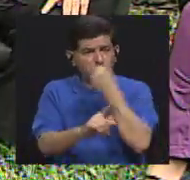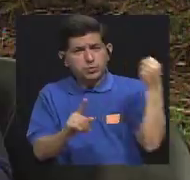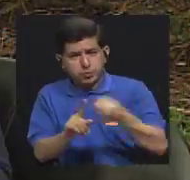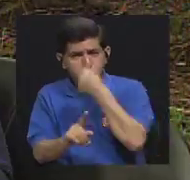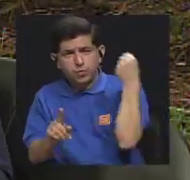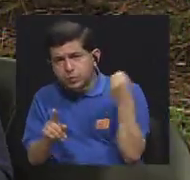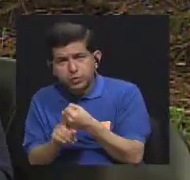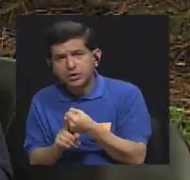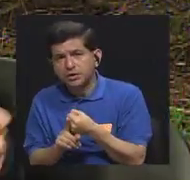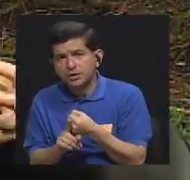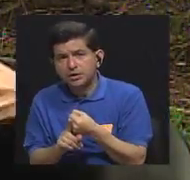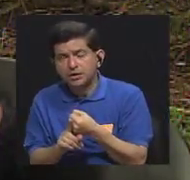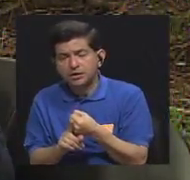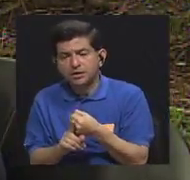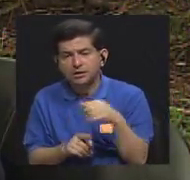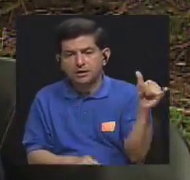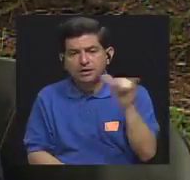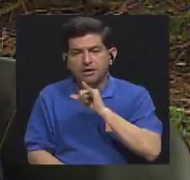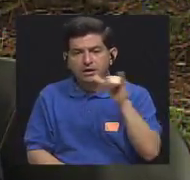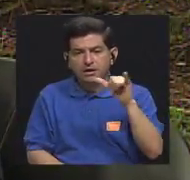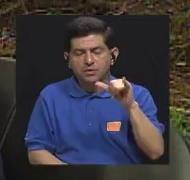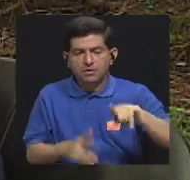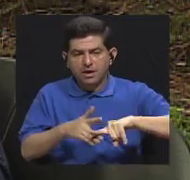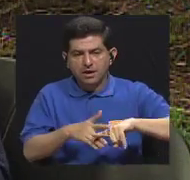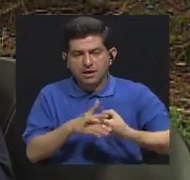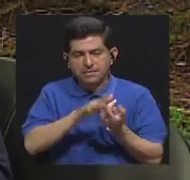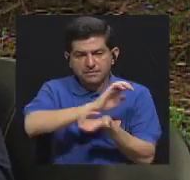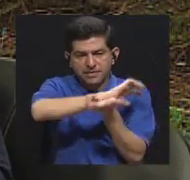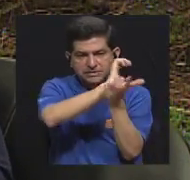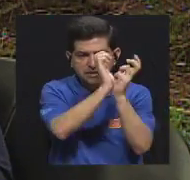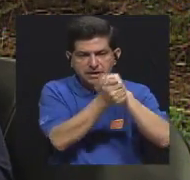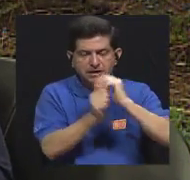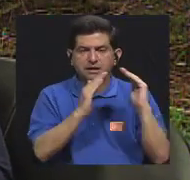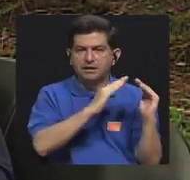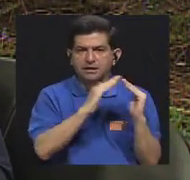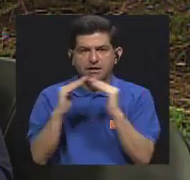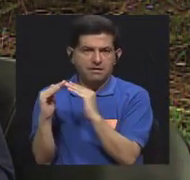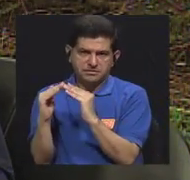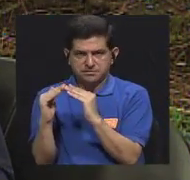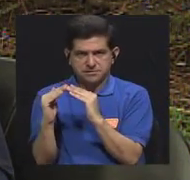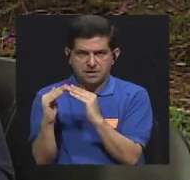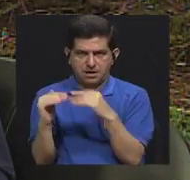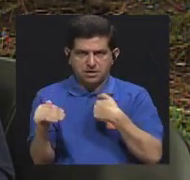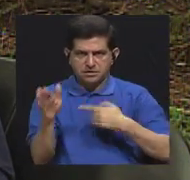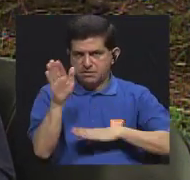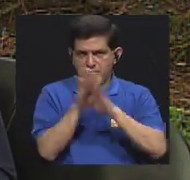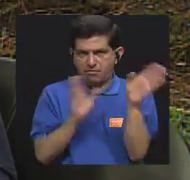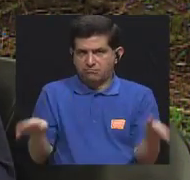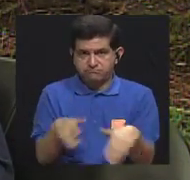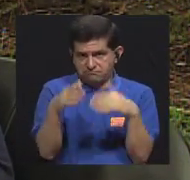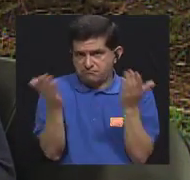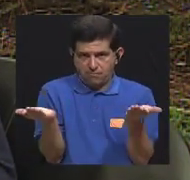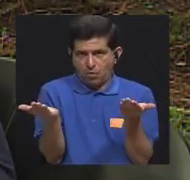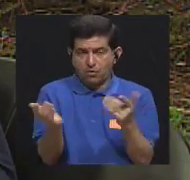agresiva. Entonces, eso también se tiene que empezar a cambiar en nuestros hogares. O sea, ¿cómo me desarrollo yo? Con solo una persona que